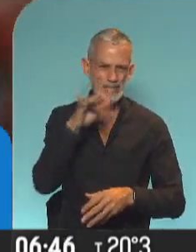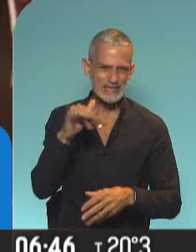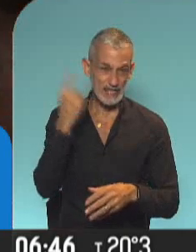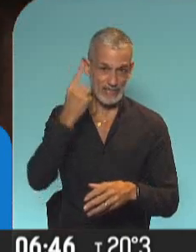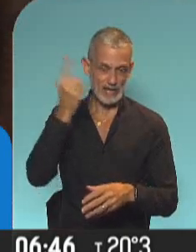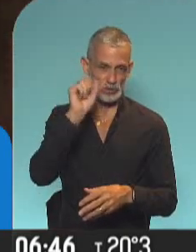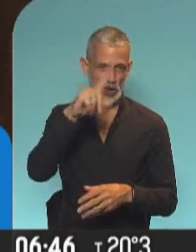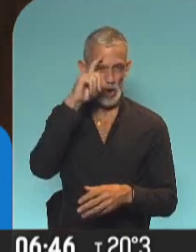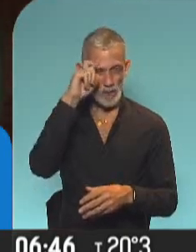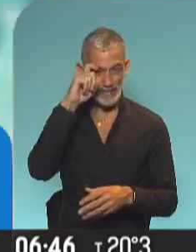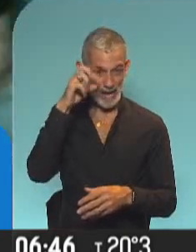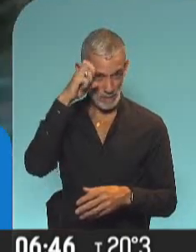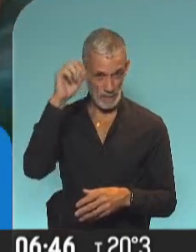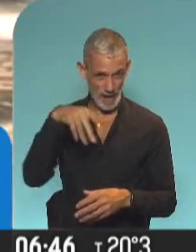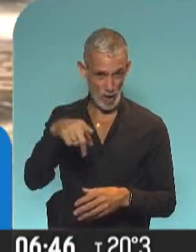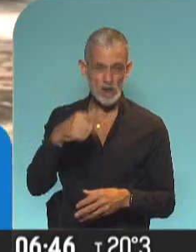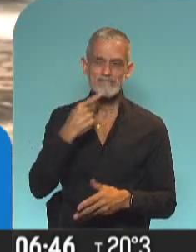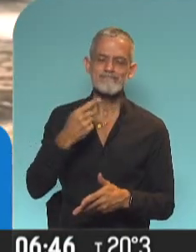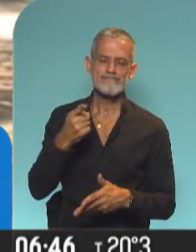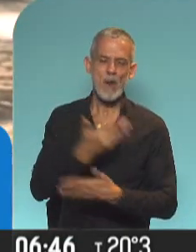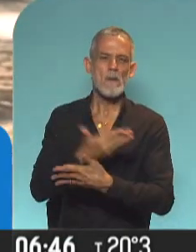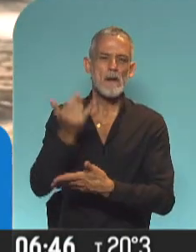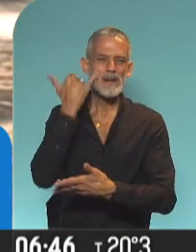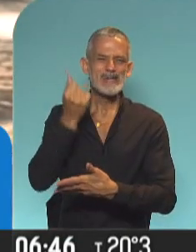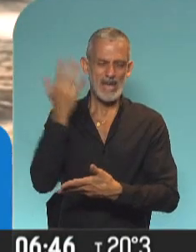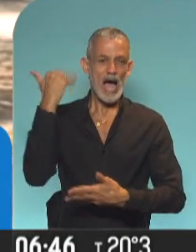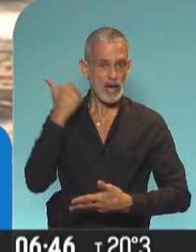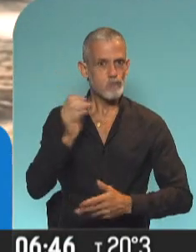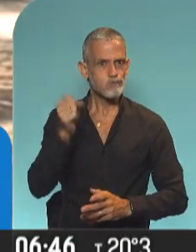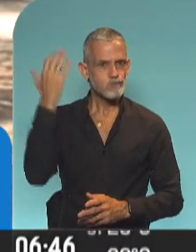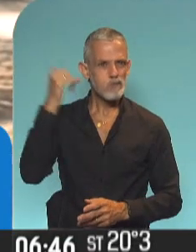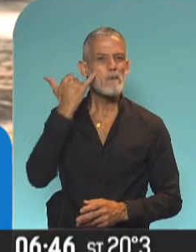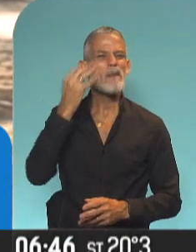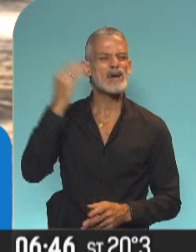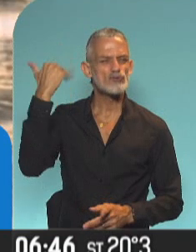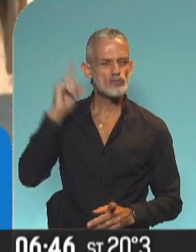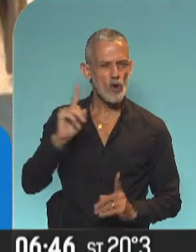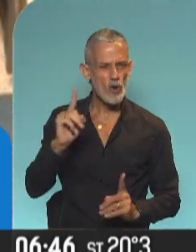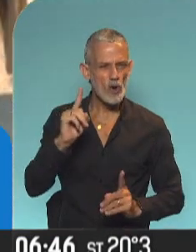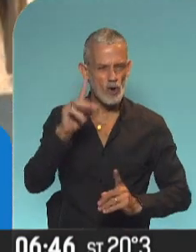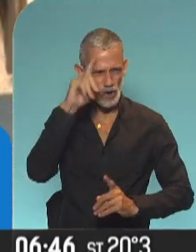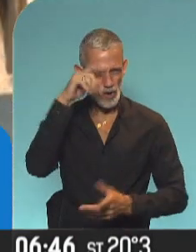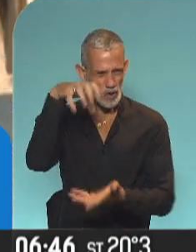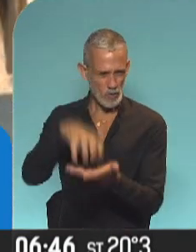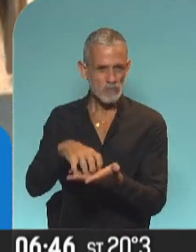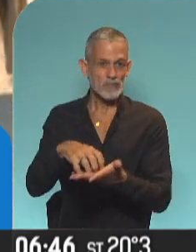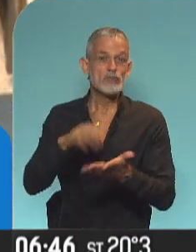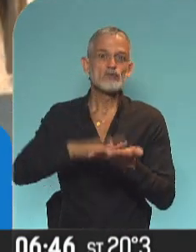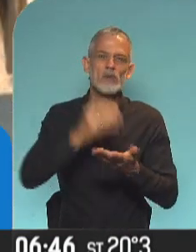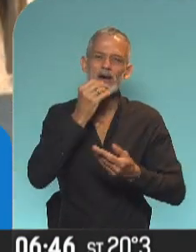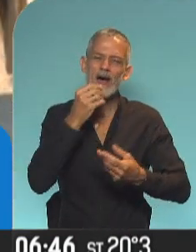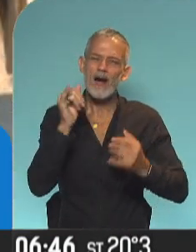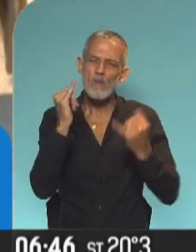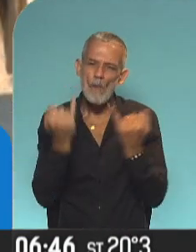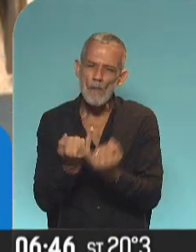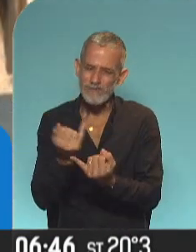del hospital Juan Domingo Perón, expresó que la pequeña ya había estado internada en mayo pasado en el Centro de Recuperación Nutricional de la